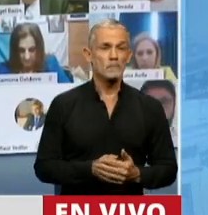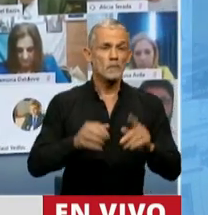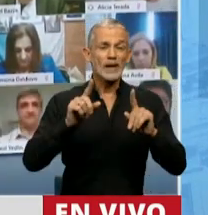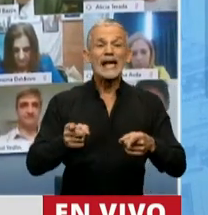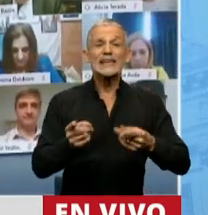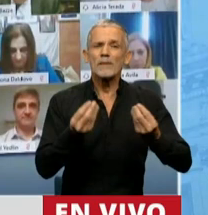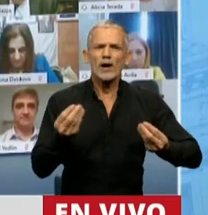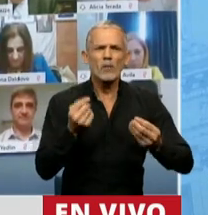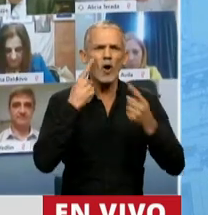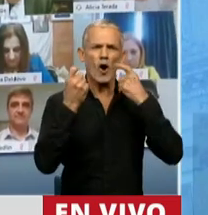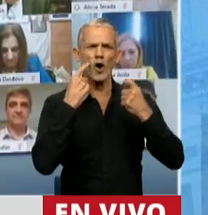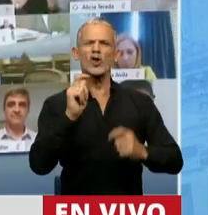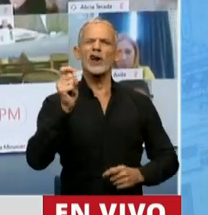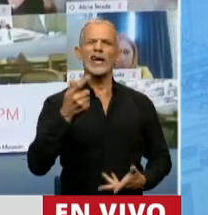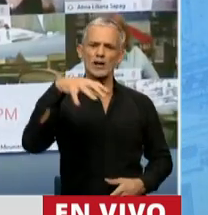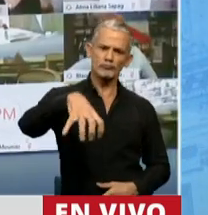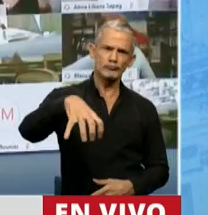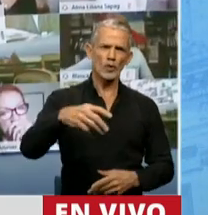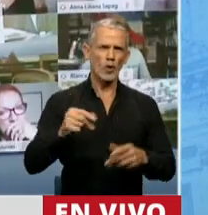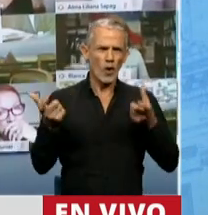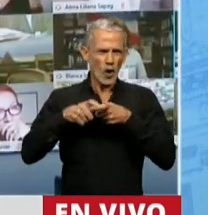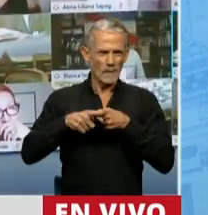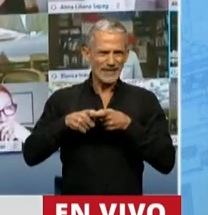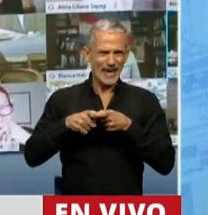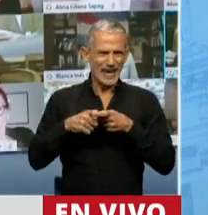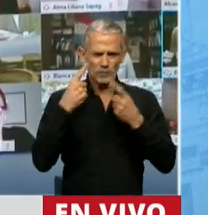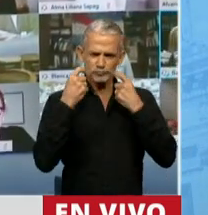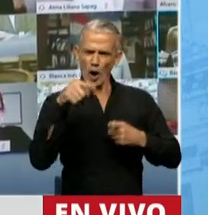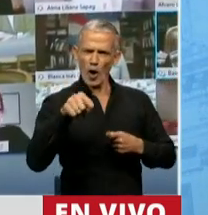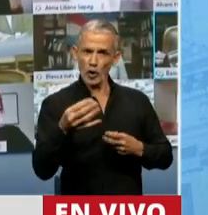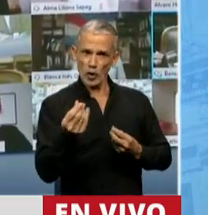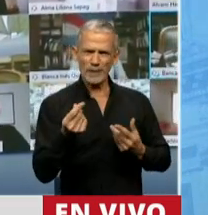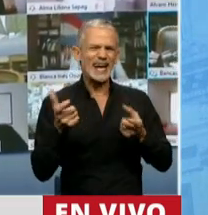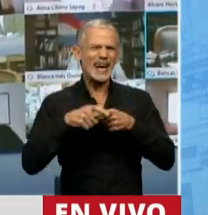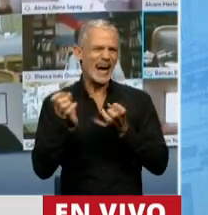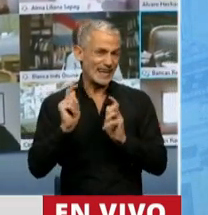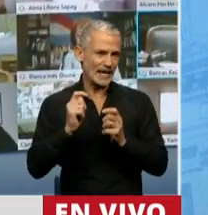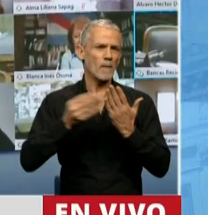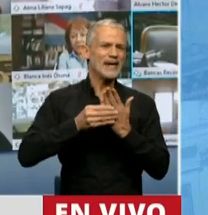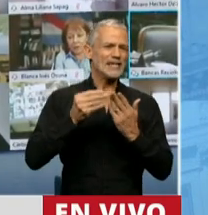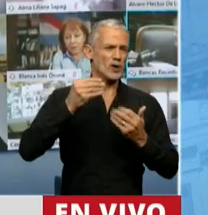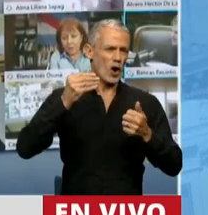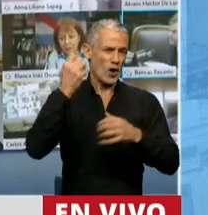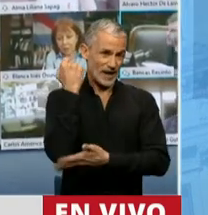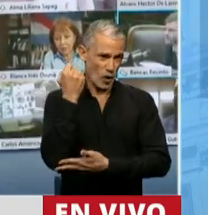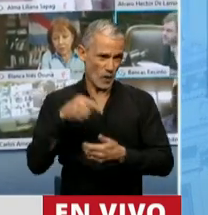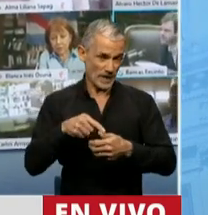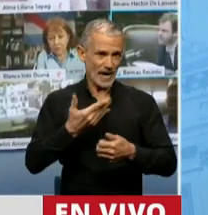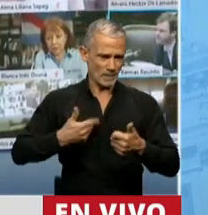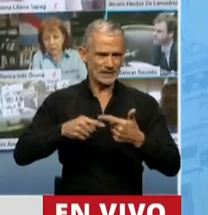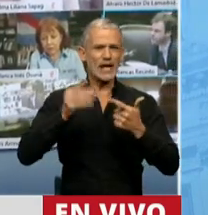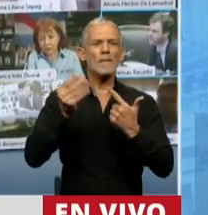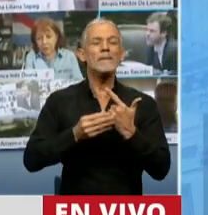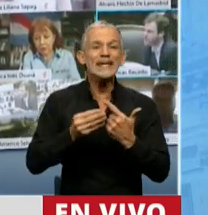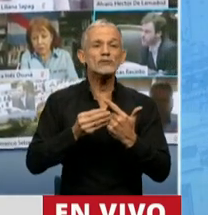cómo será controlado a través de un comité ejecutivo integrado por el ministro de Economía, que lo presidirá, el